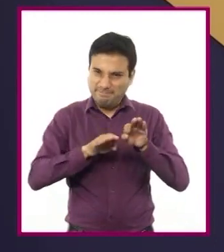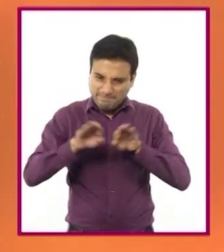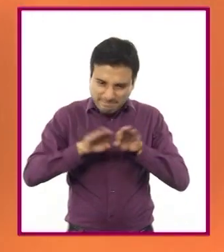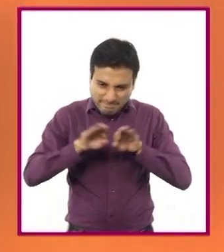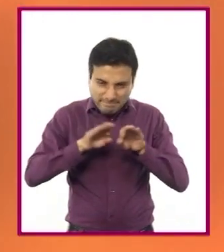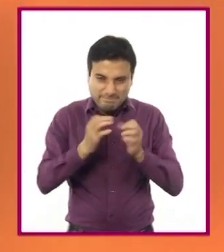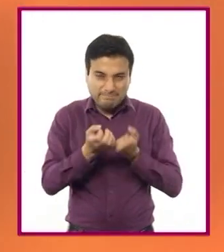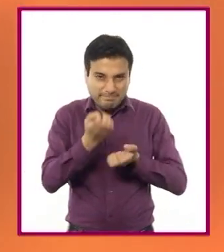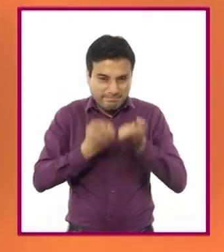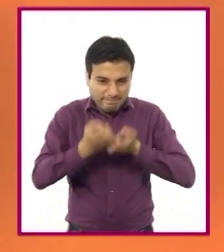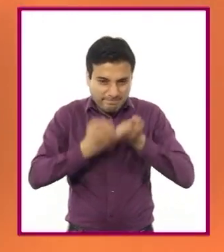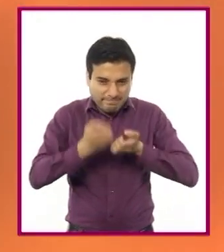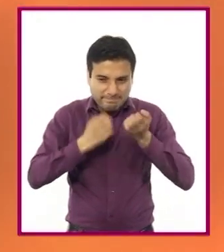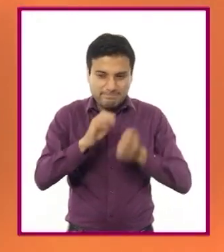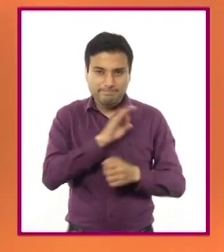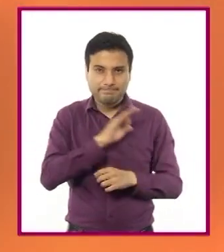¿verdad?